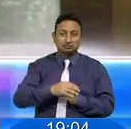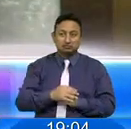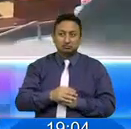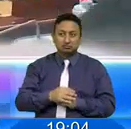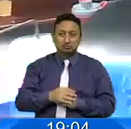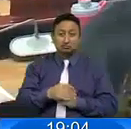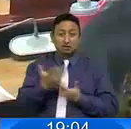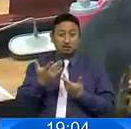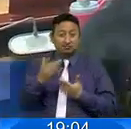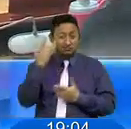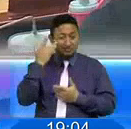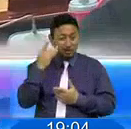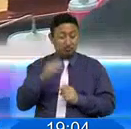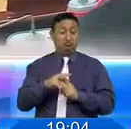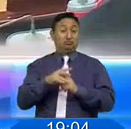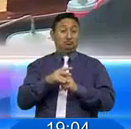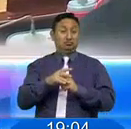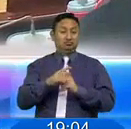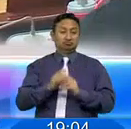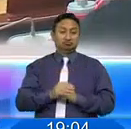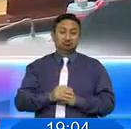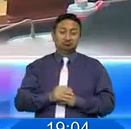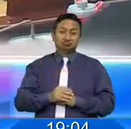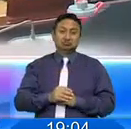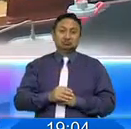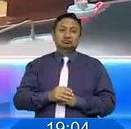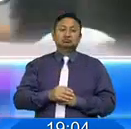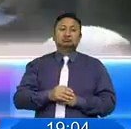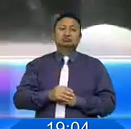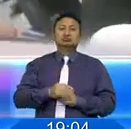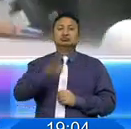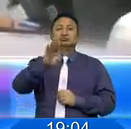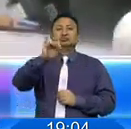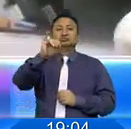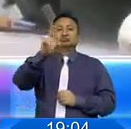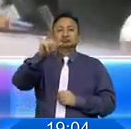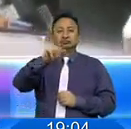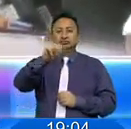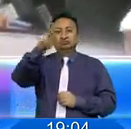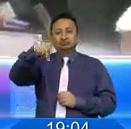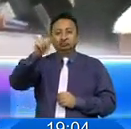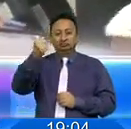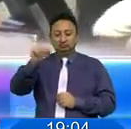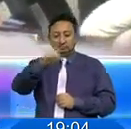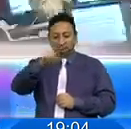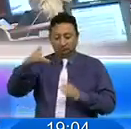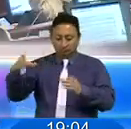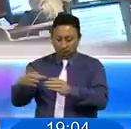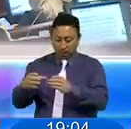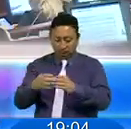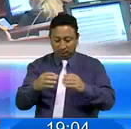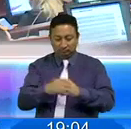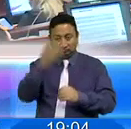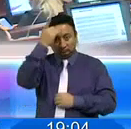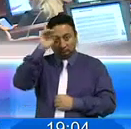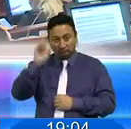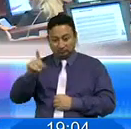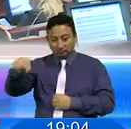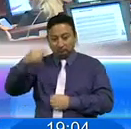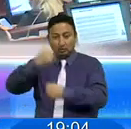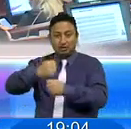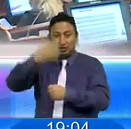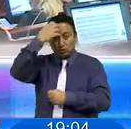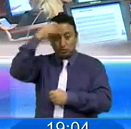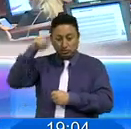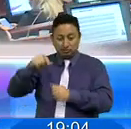en parte del vínculo social cristianos van a insistir en que las decisiones tomadas dentro de las comisiones de trabajadores y de educación se